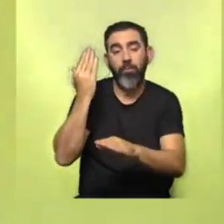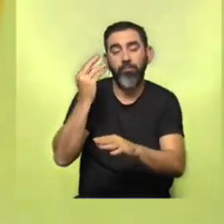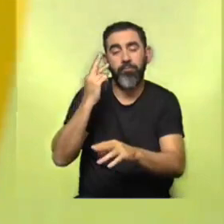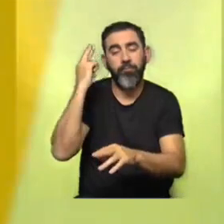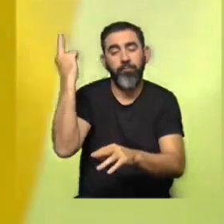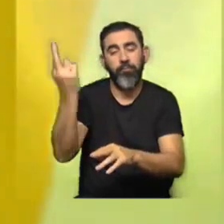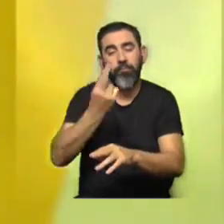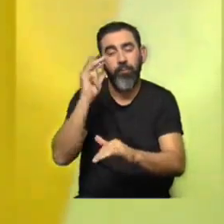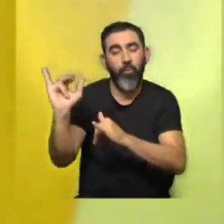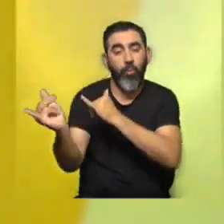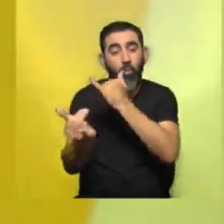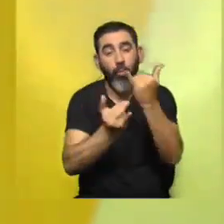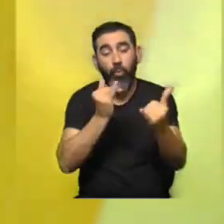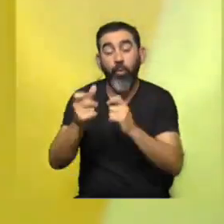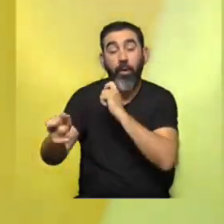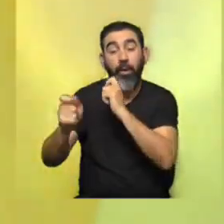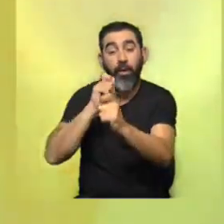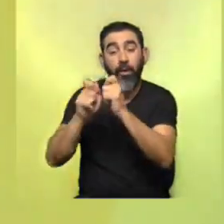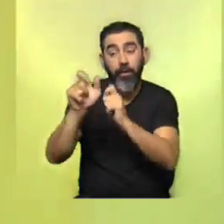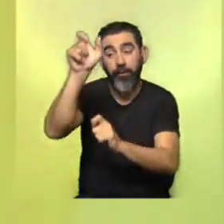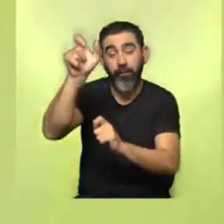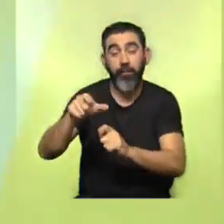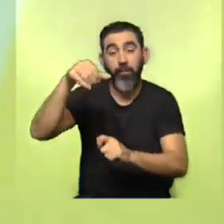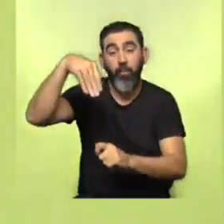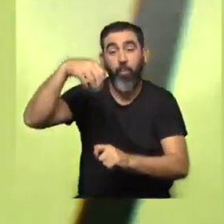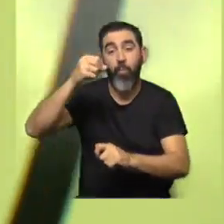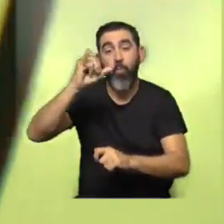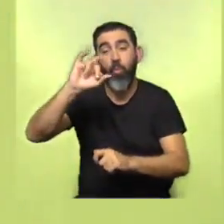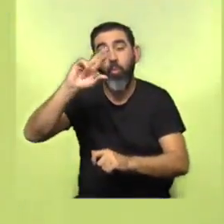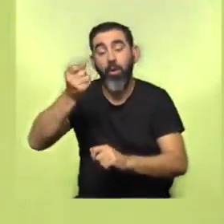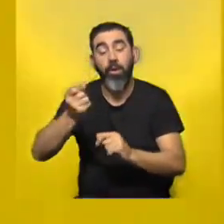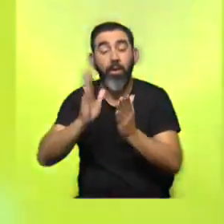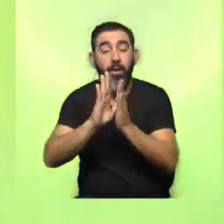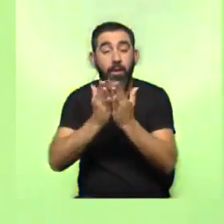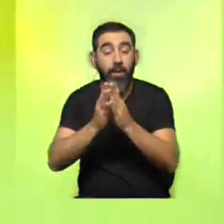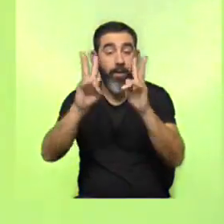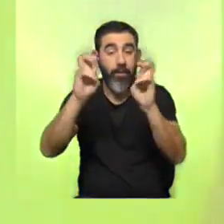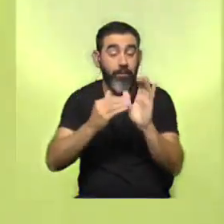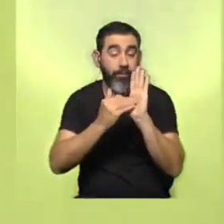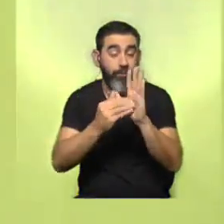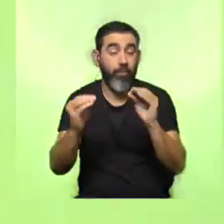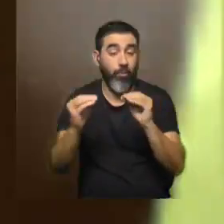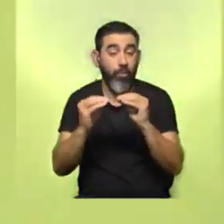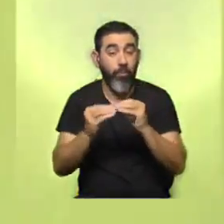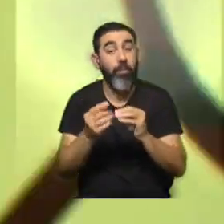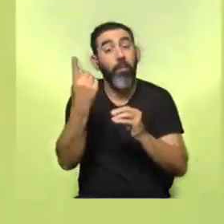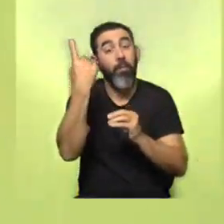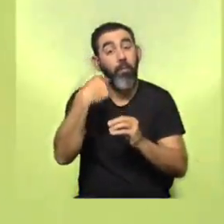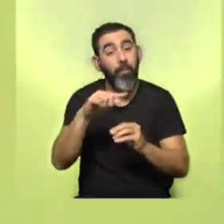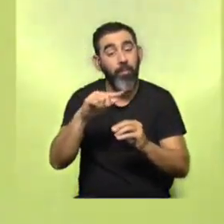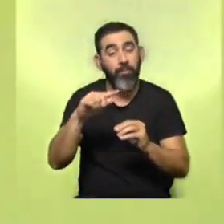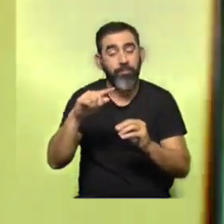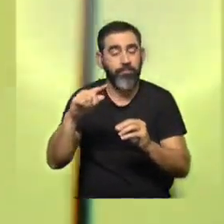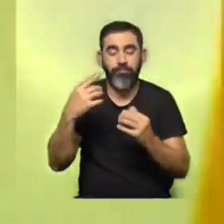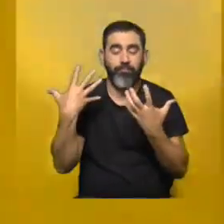truco de haber tenido una entrevista con Moira Sotelo para hablar del libro, tal como nos presentaba Alexandra, pero no